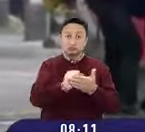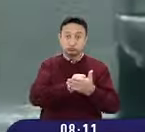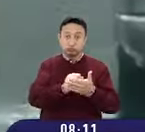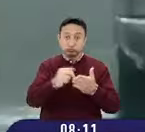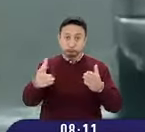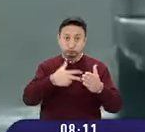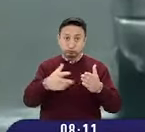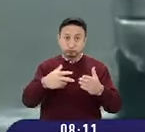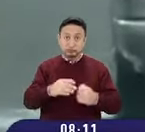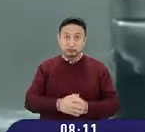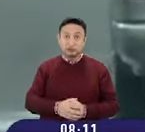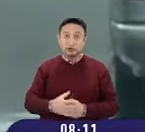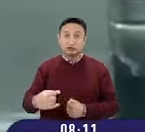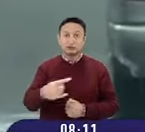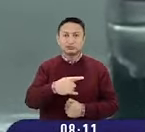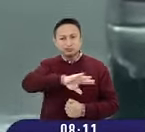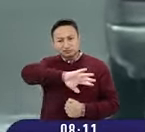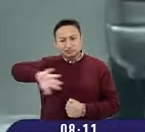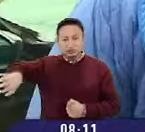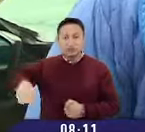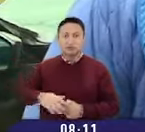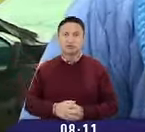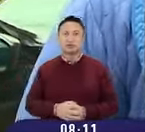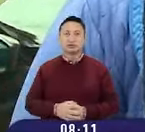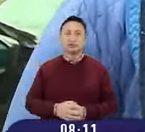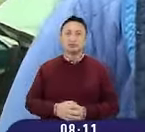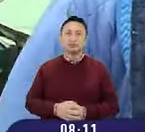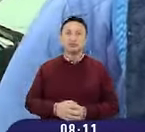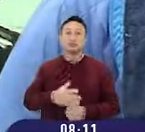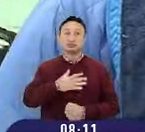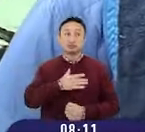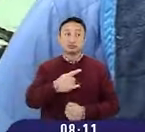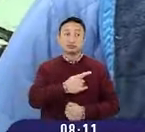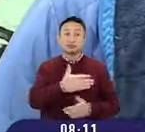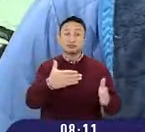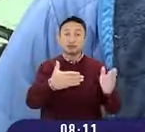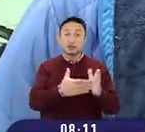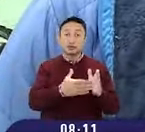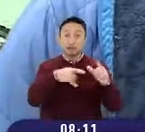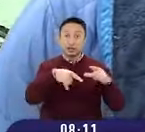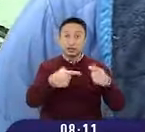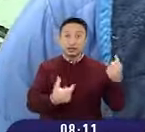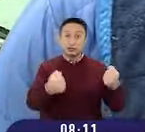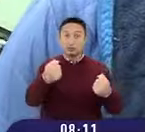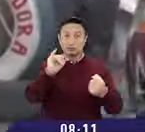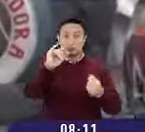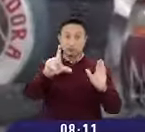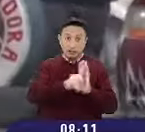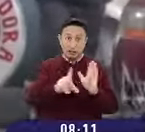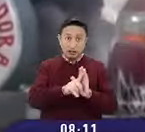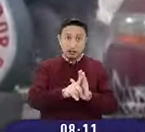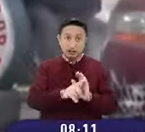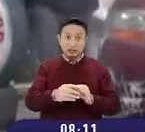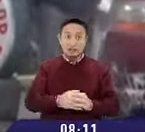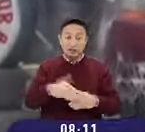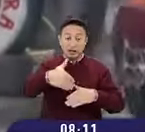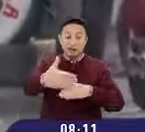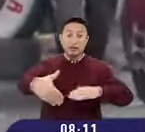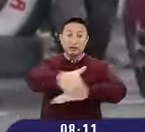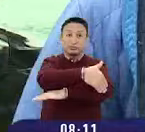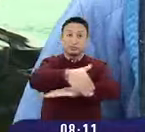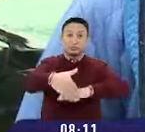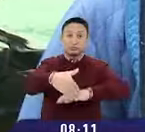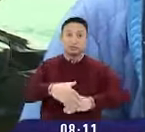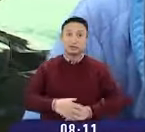espacio público como centro de sus actividades. Nosotros estamos en contra de las lavadoras ilegales que lavan en la vereda, lavan en la